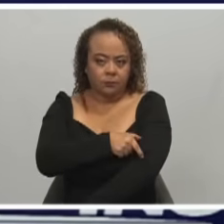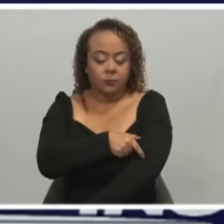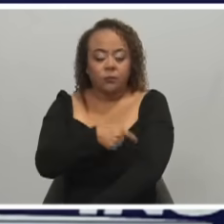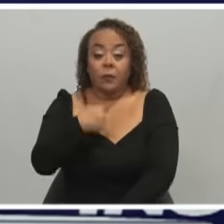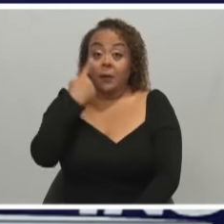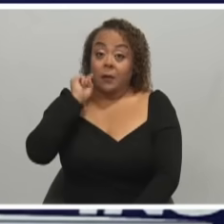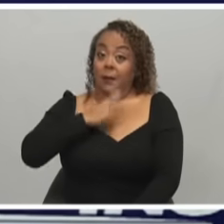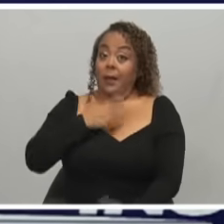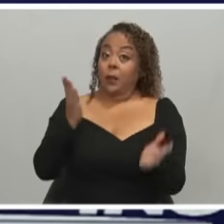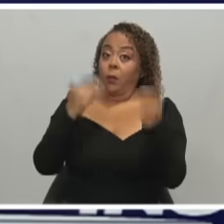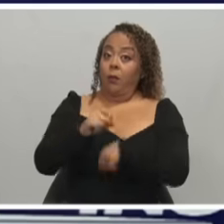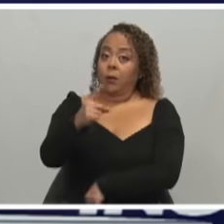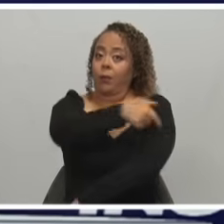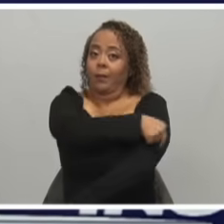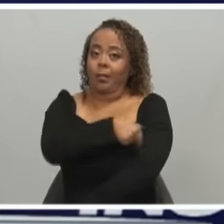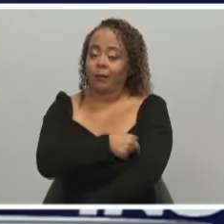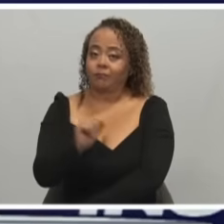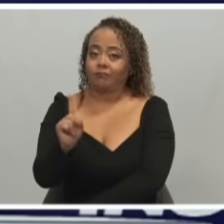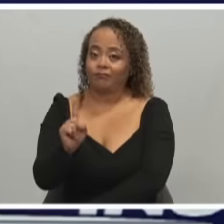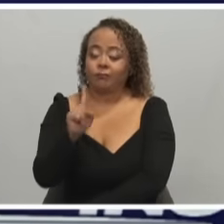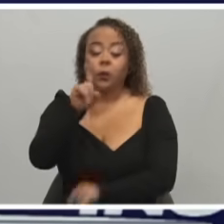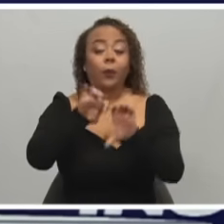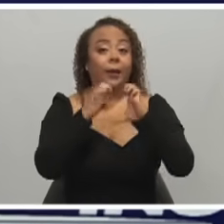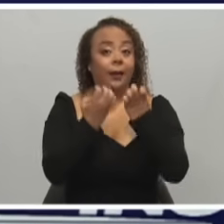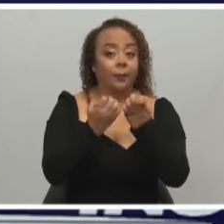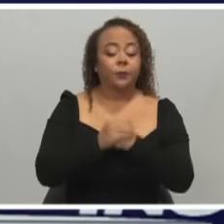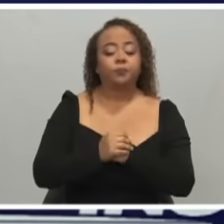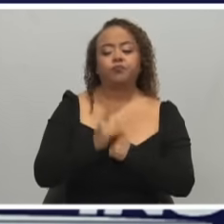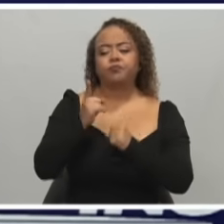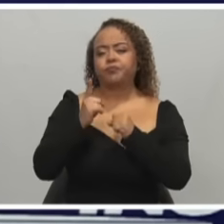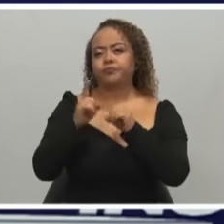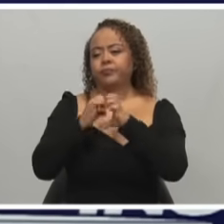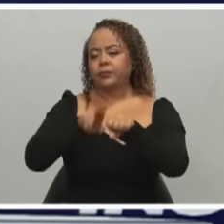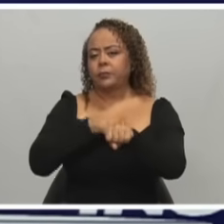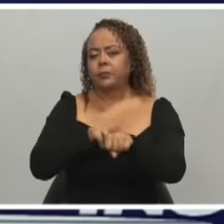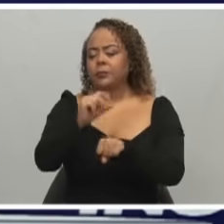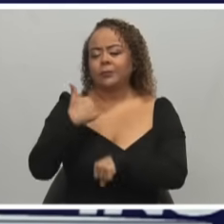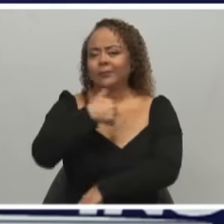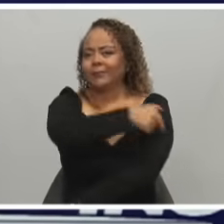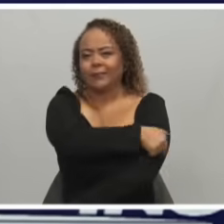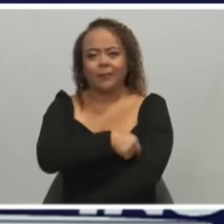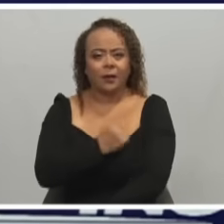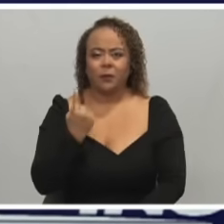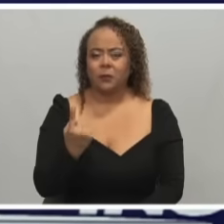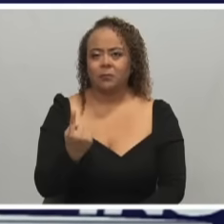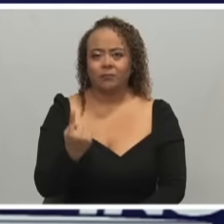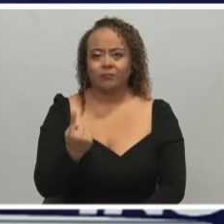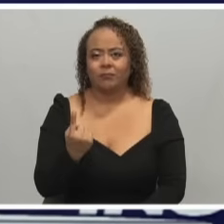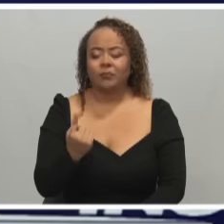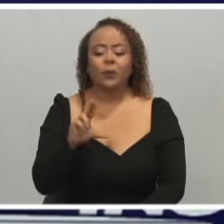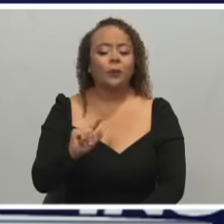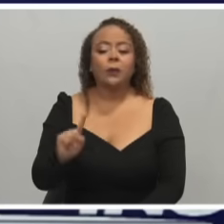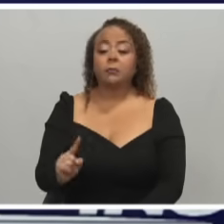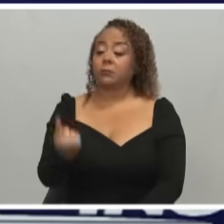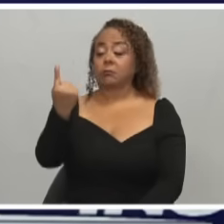mí no hay un capitán un equipo o una selección no tiene un capitán no es únicamente